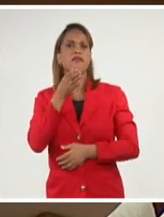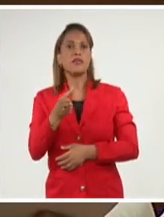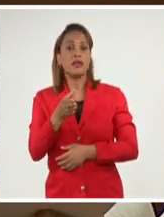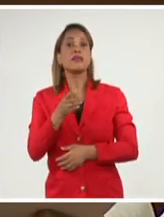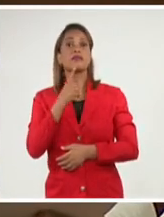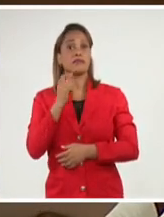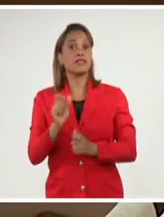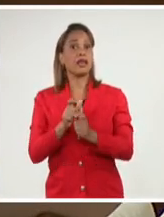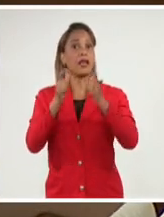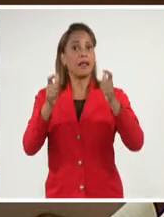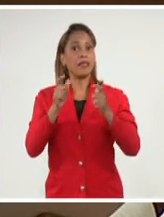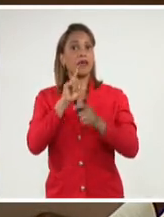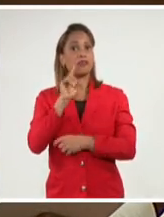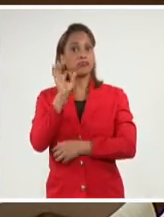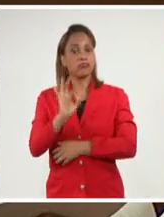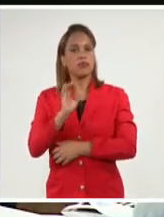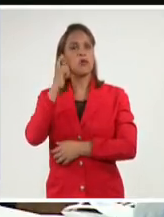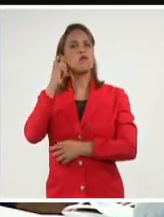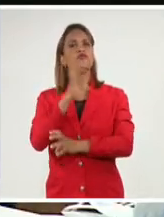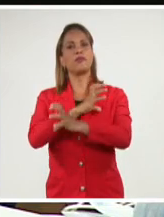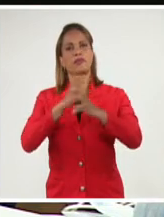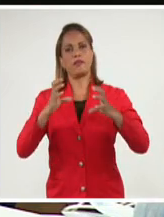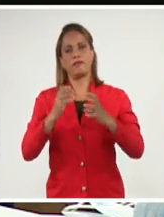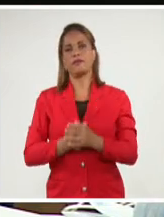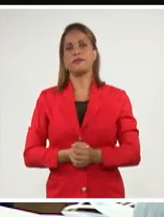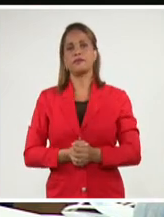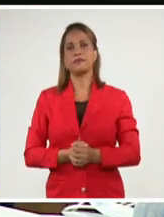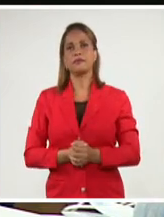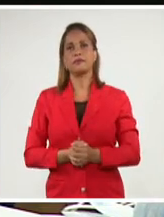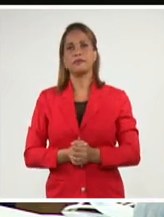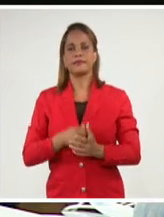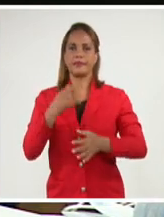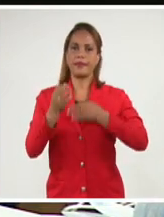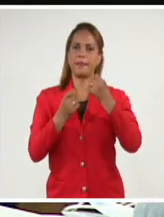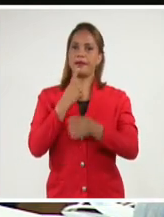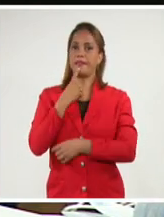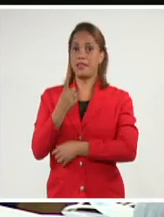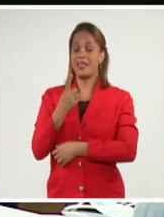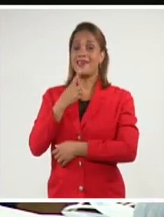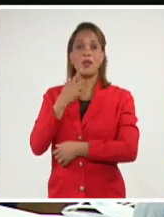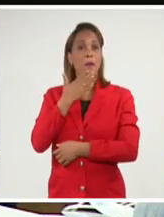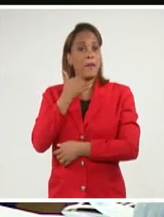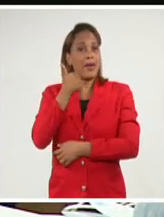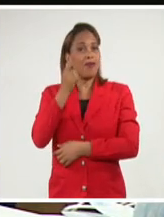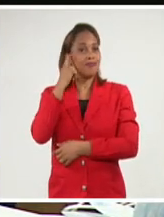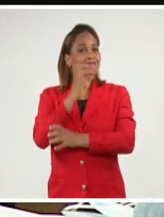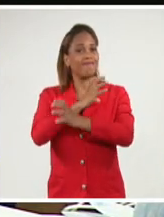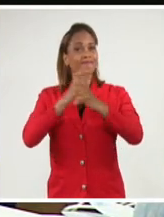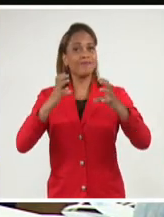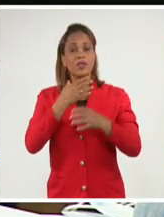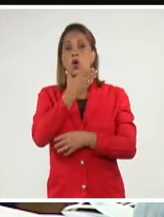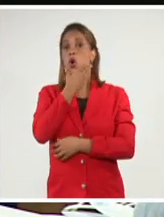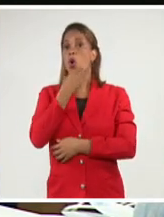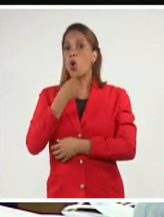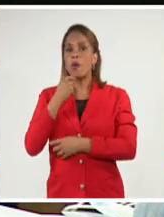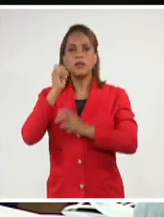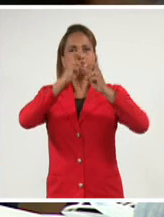mayúsculas, como científico. Los más experimentados científicos y los más jóvenes